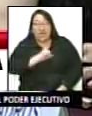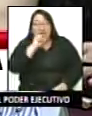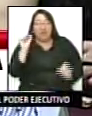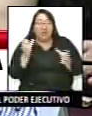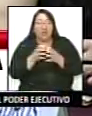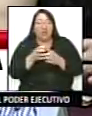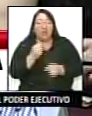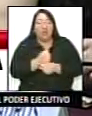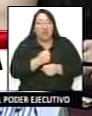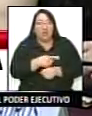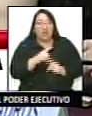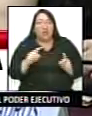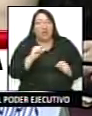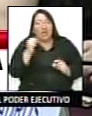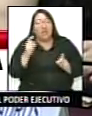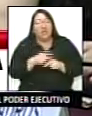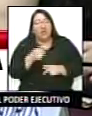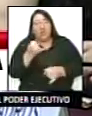que gane